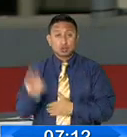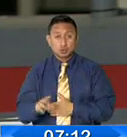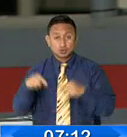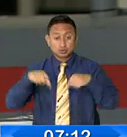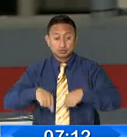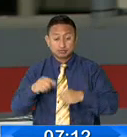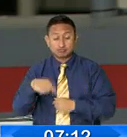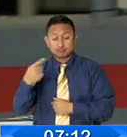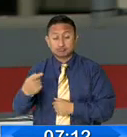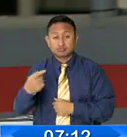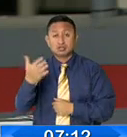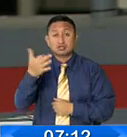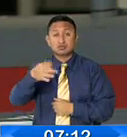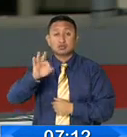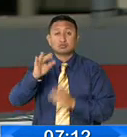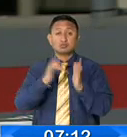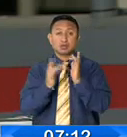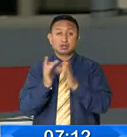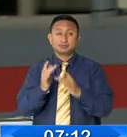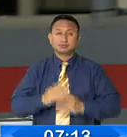próximo 19 de abril.